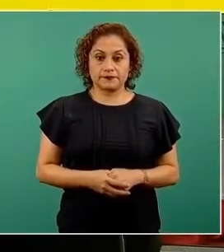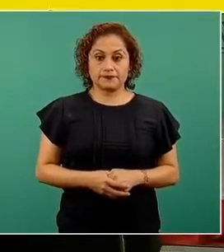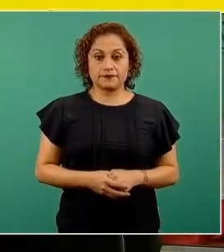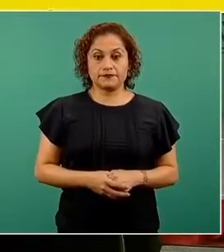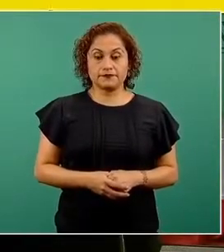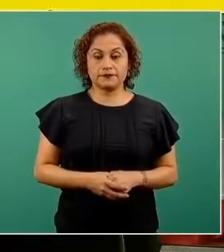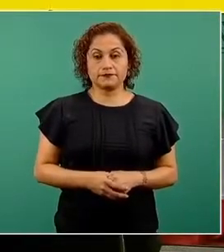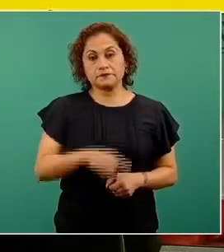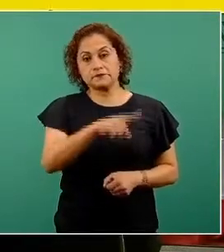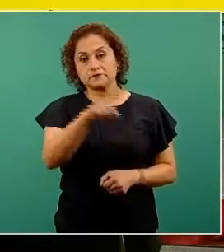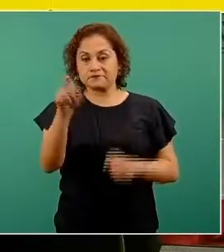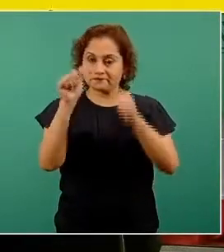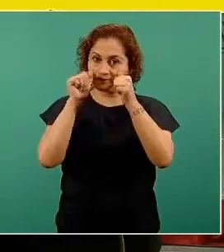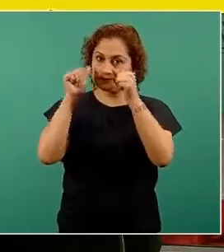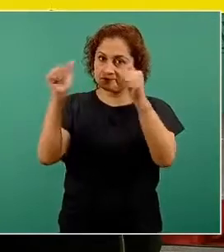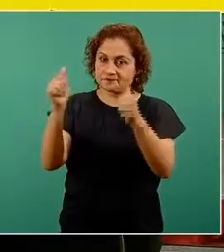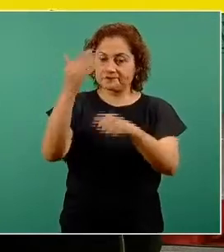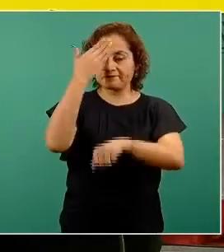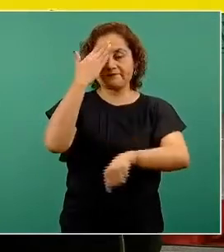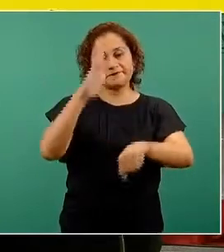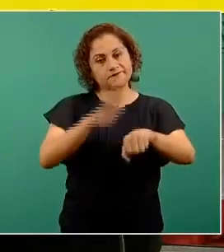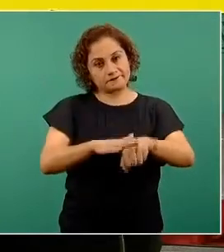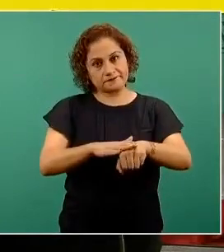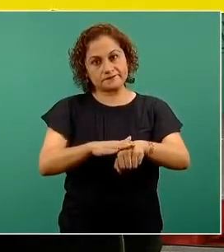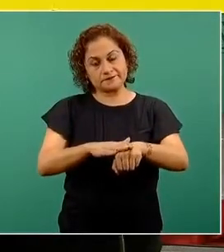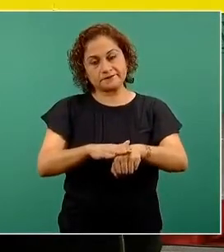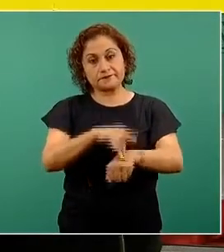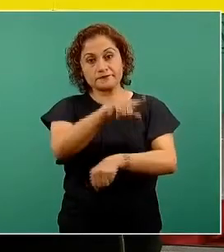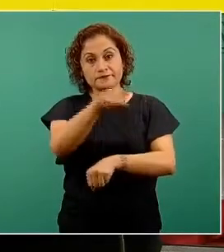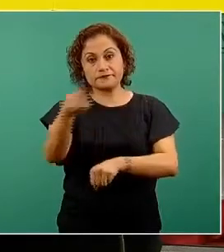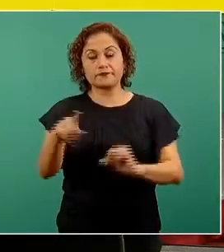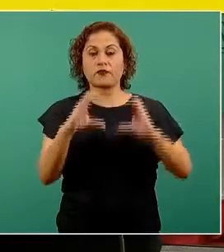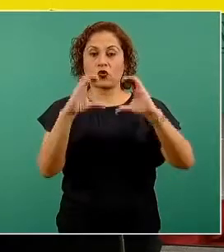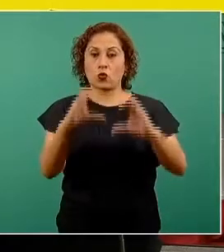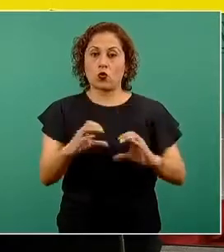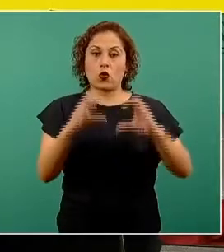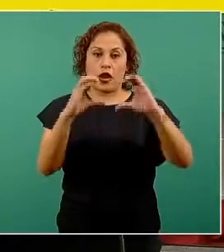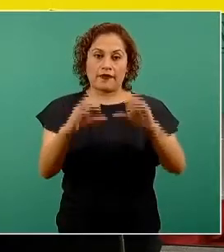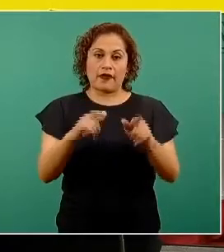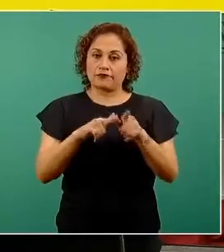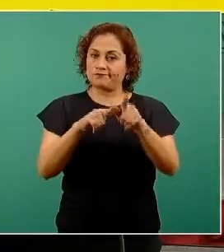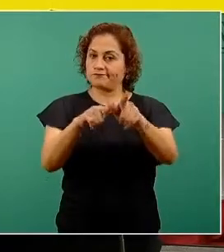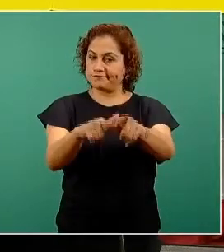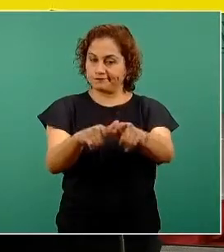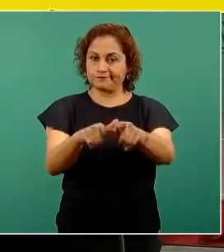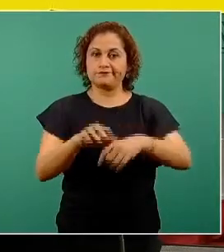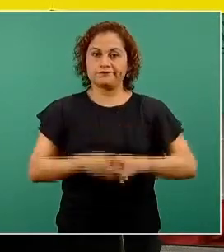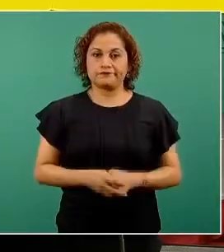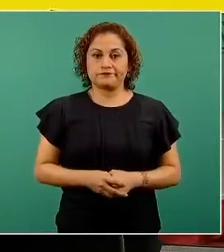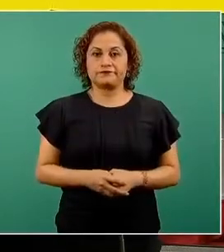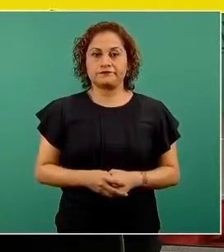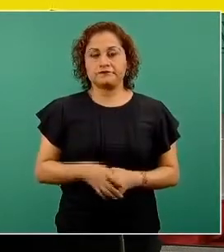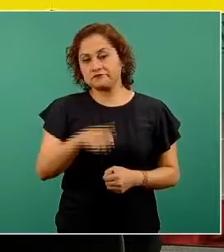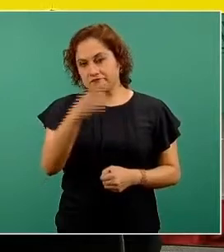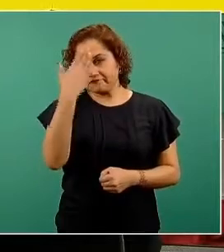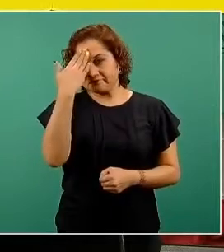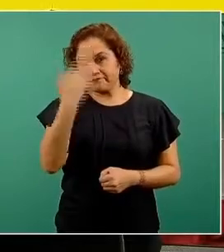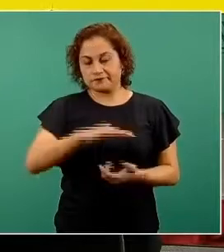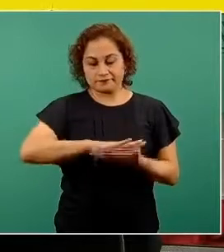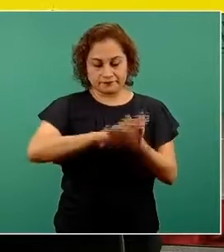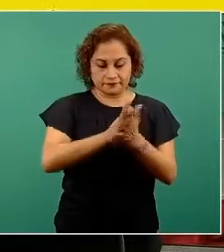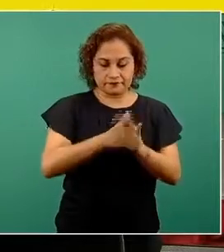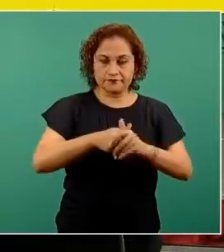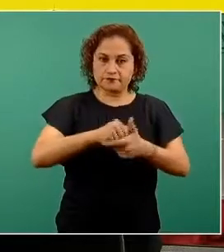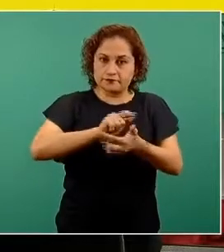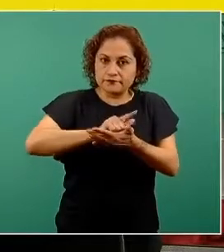Los recordatorios sobre las medidas de protección, las medidas de prevención, ya hablamos de lavado de manos, el estornudo